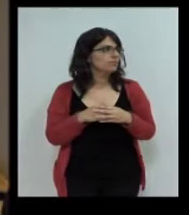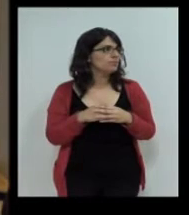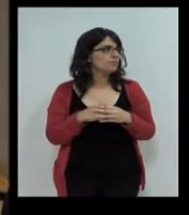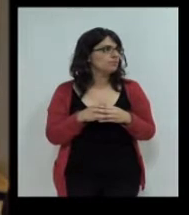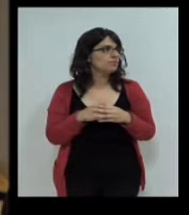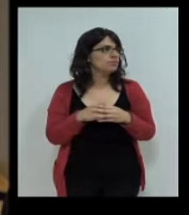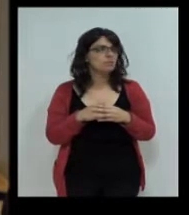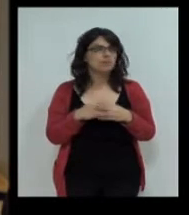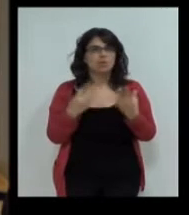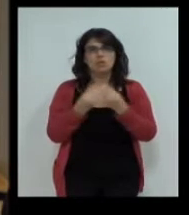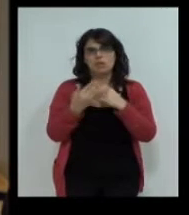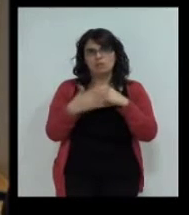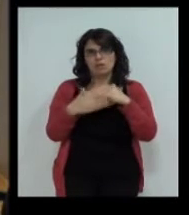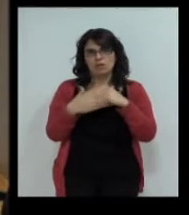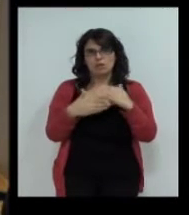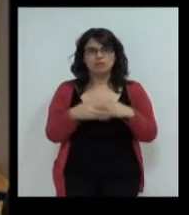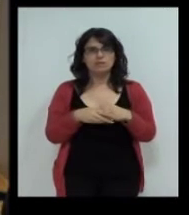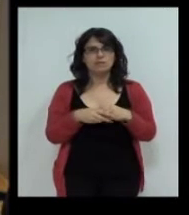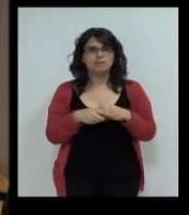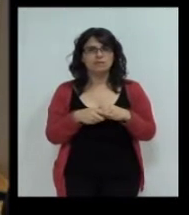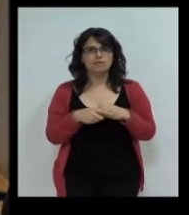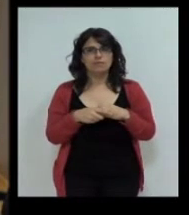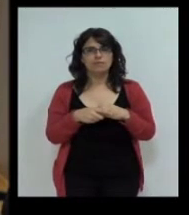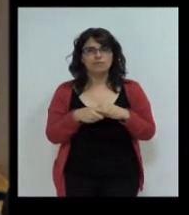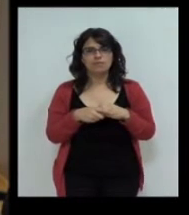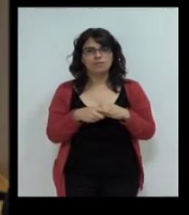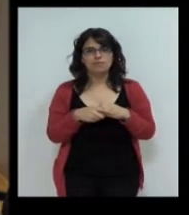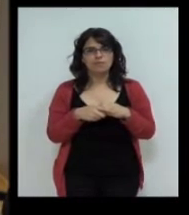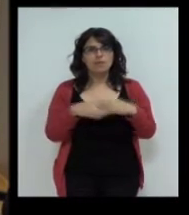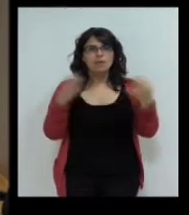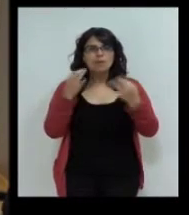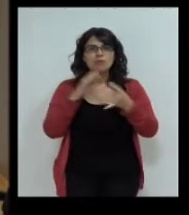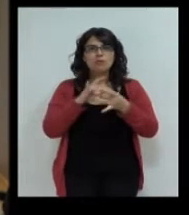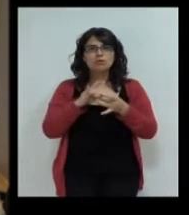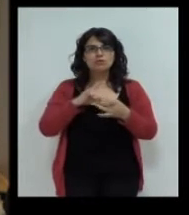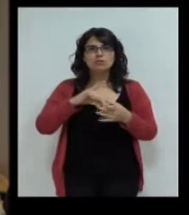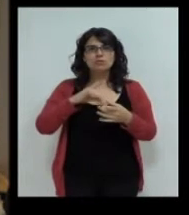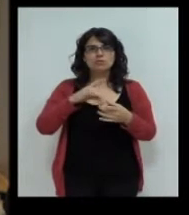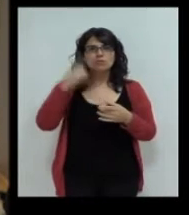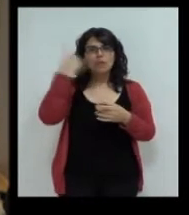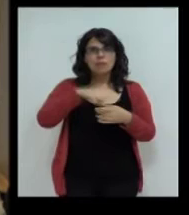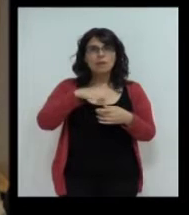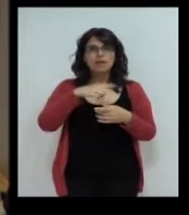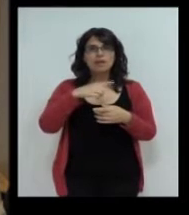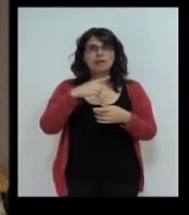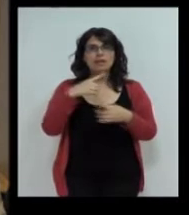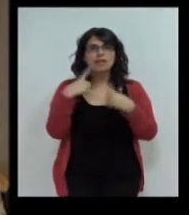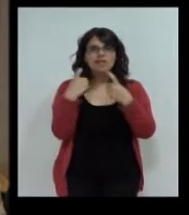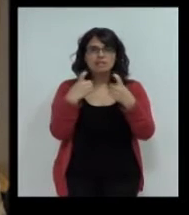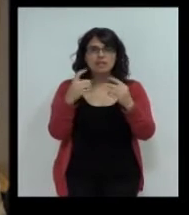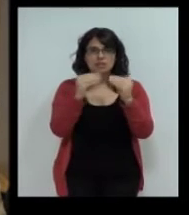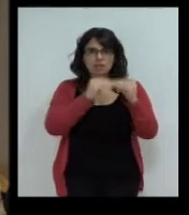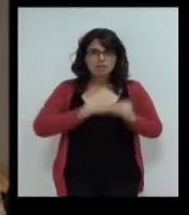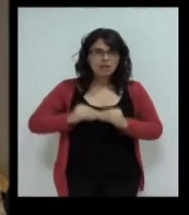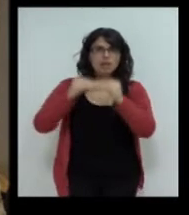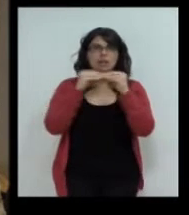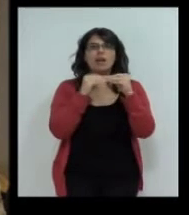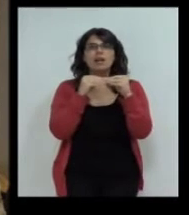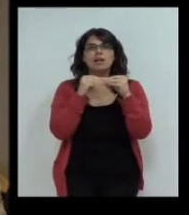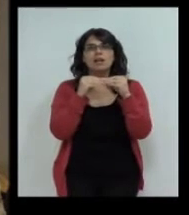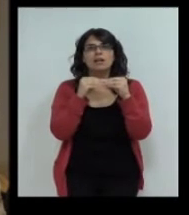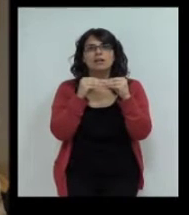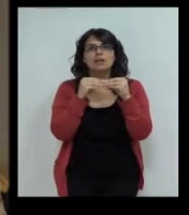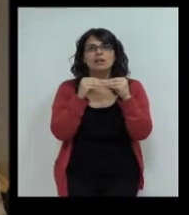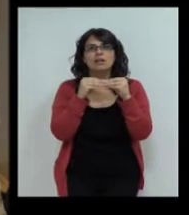sus limitaciones. Lo que es, hay que señalar, hay que identificar lo que es necesario estandarizar, en lo que hay lagunas, accesibilidad